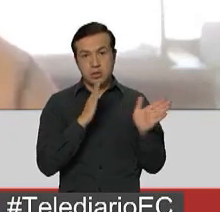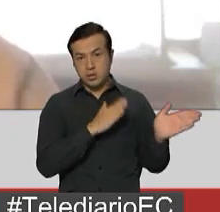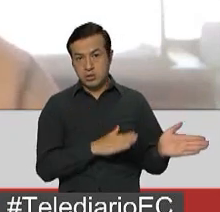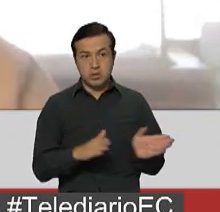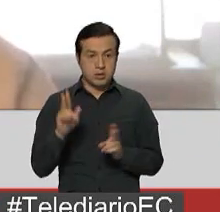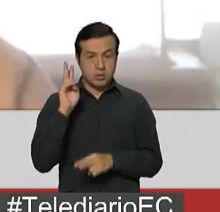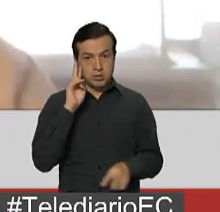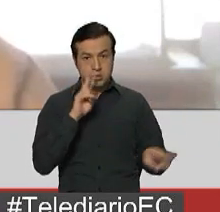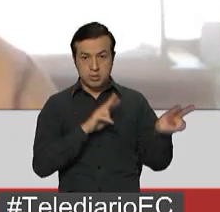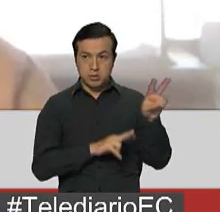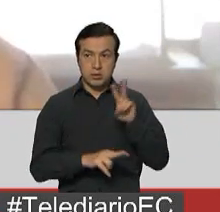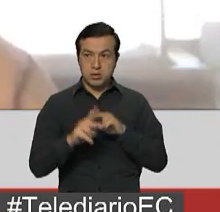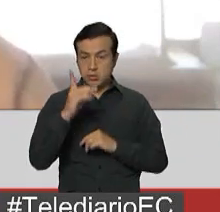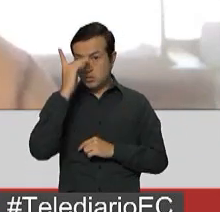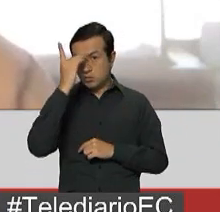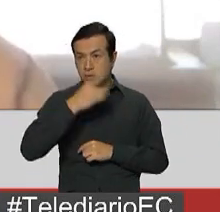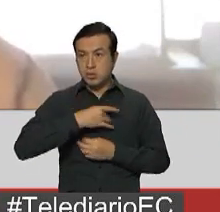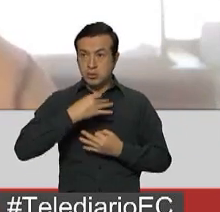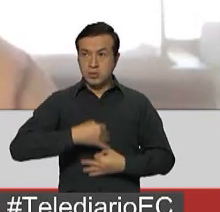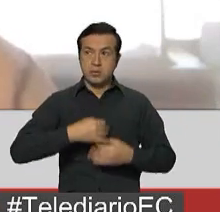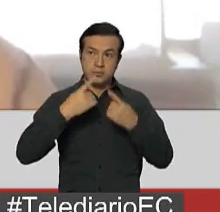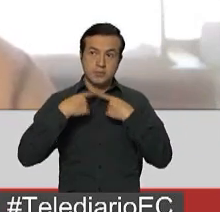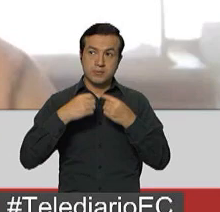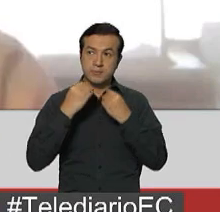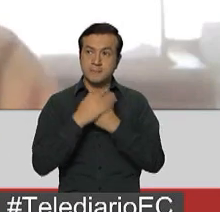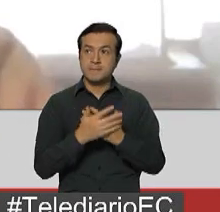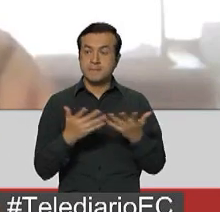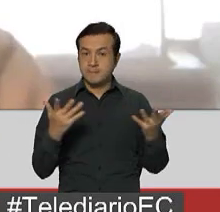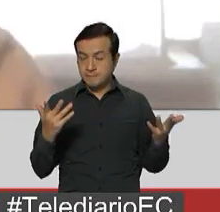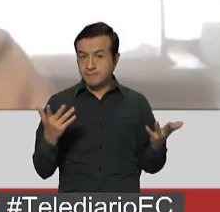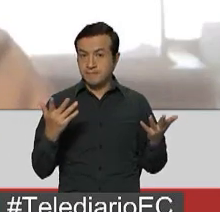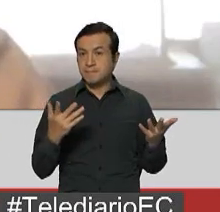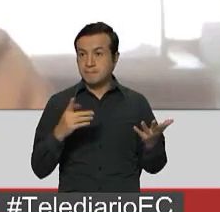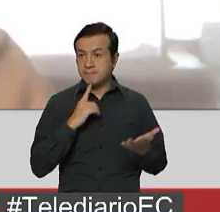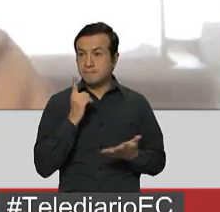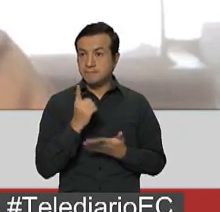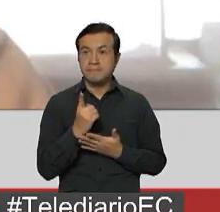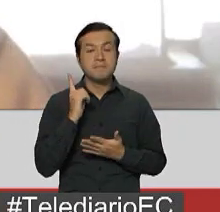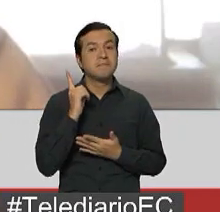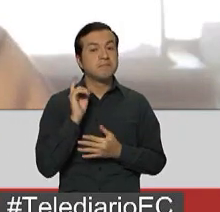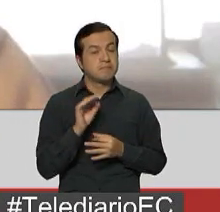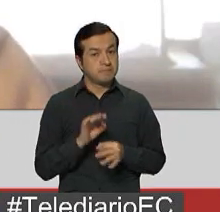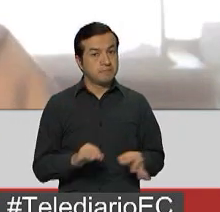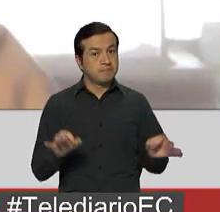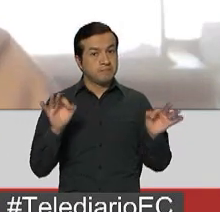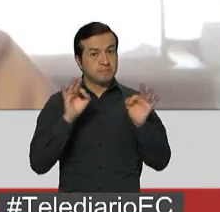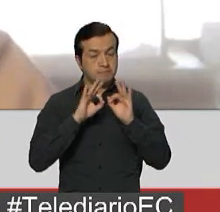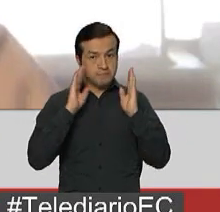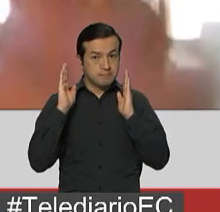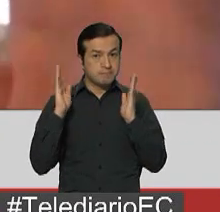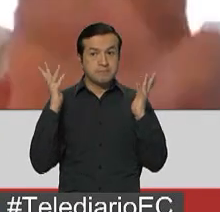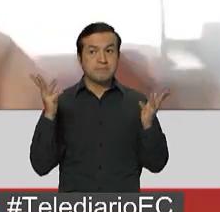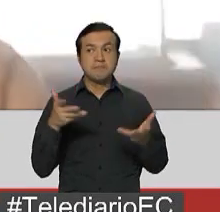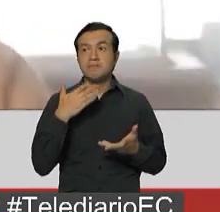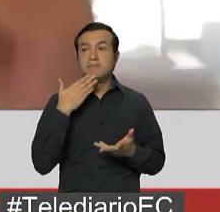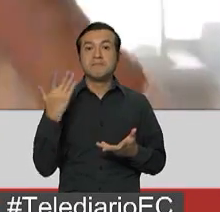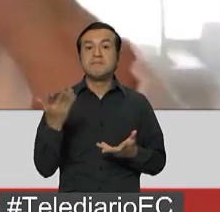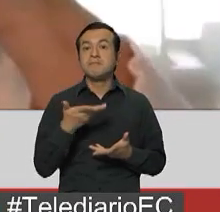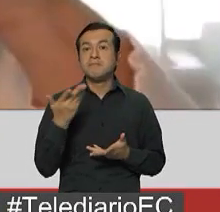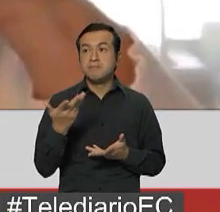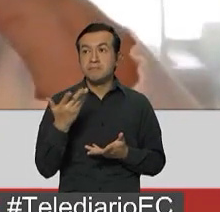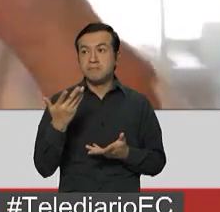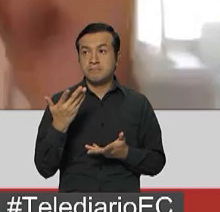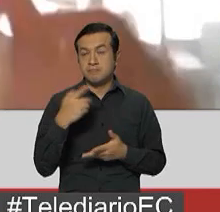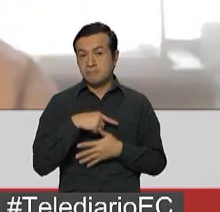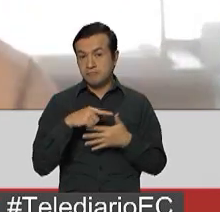ciertas medidas que se podían tomar cierta sintomatología por tanto lo que importaba ahí era darle una especie se conoce en